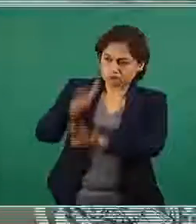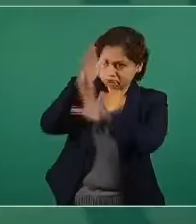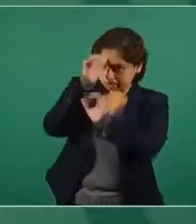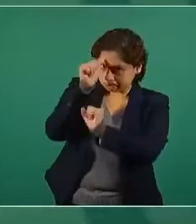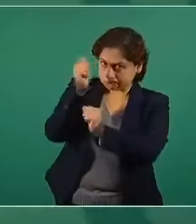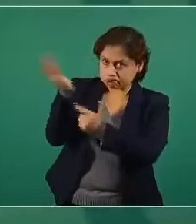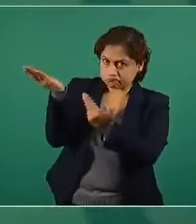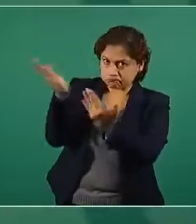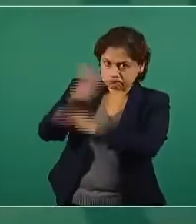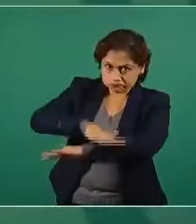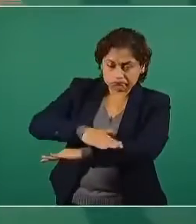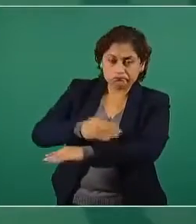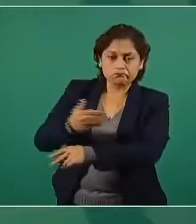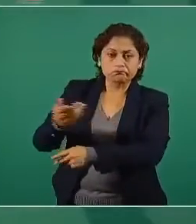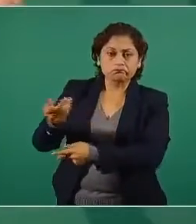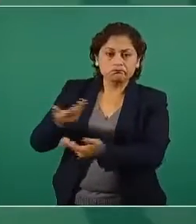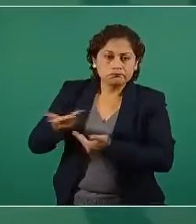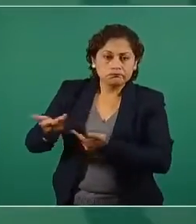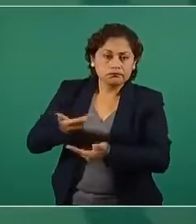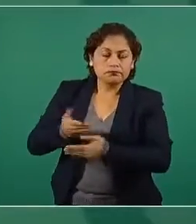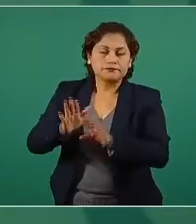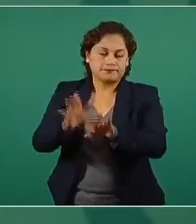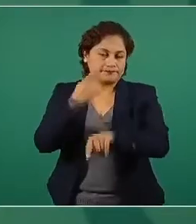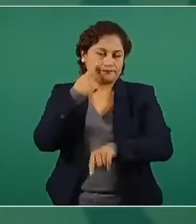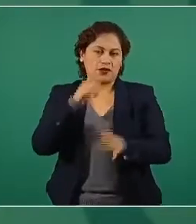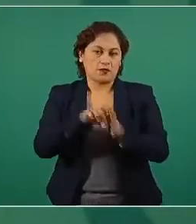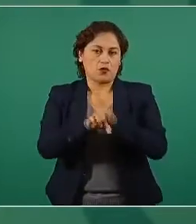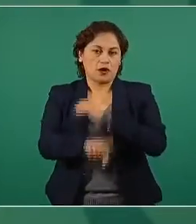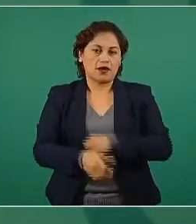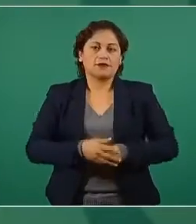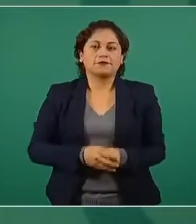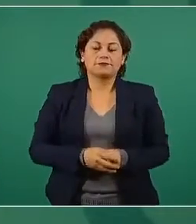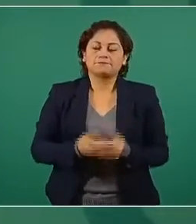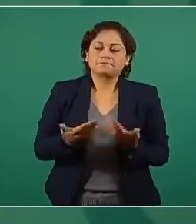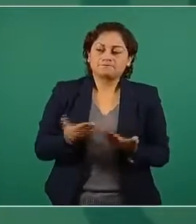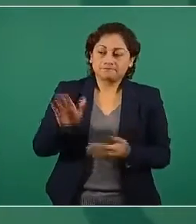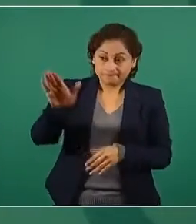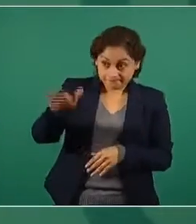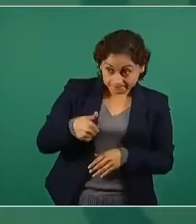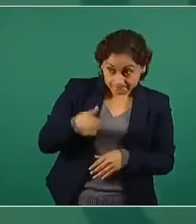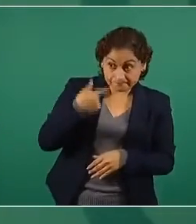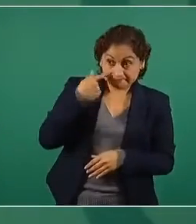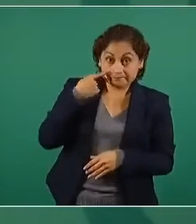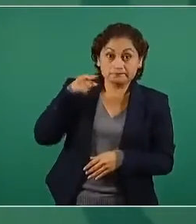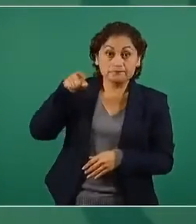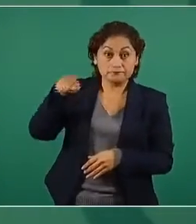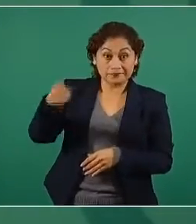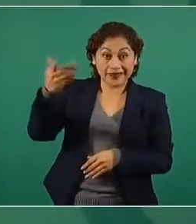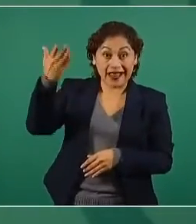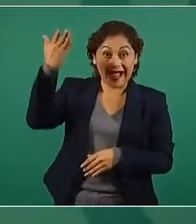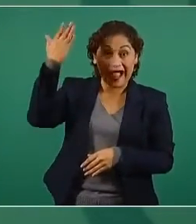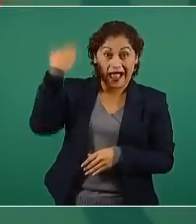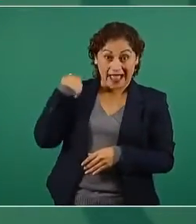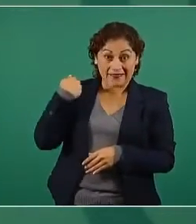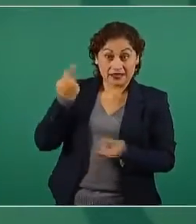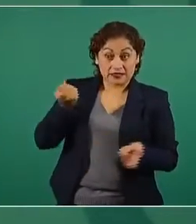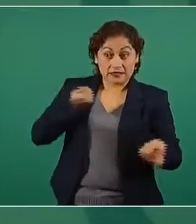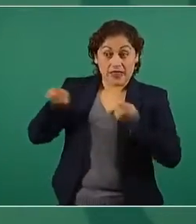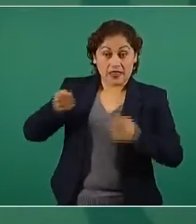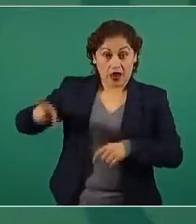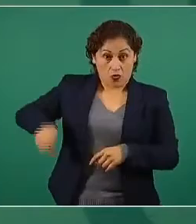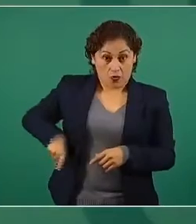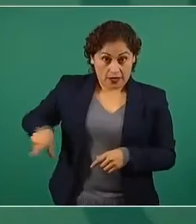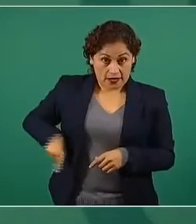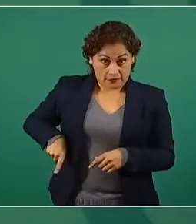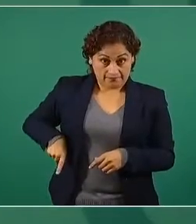cuando el gobierno estaba al servicio de ustedes, y ustedes eran los que mandaban, porque ustedes tenían secuestrado